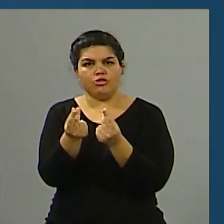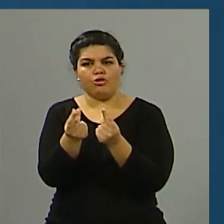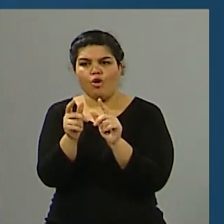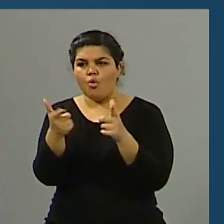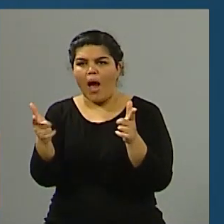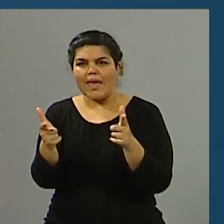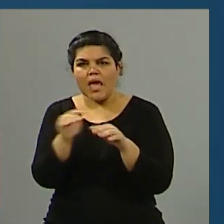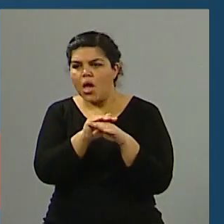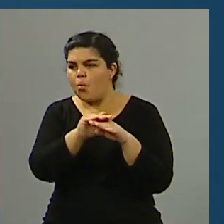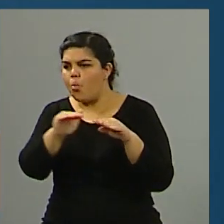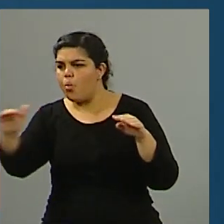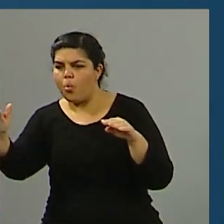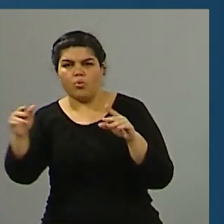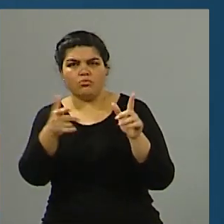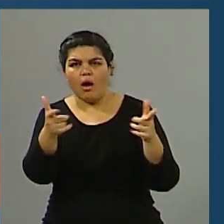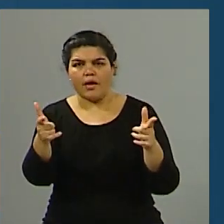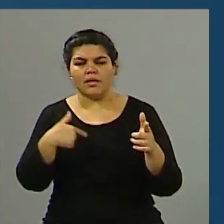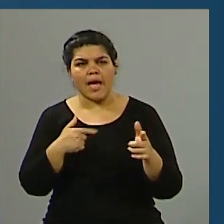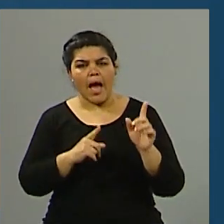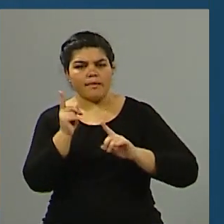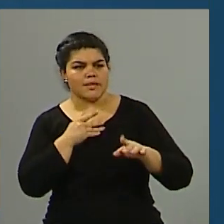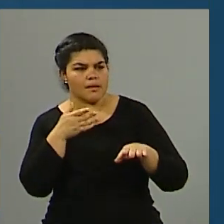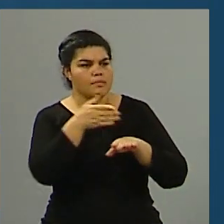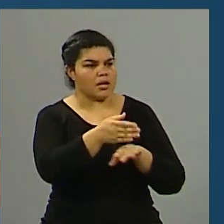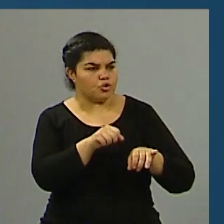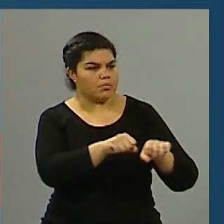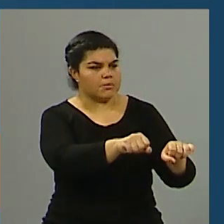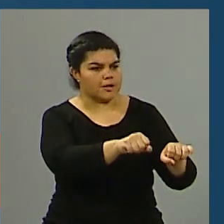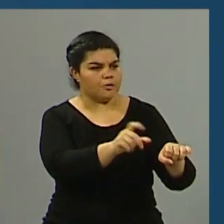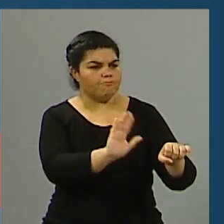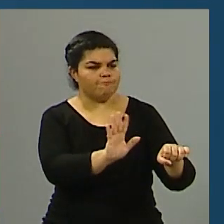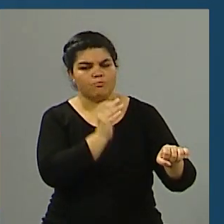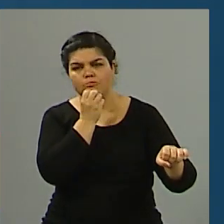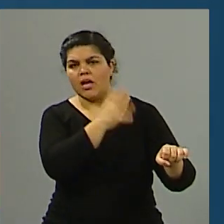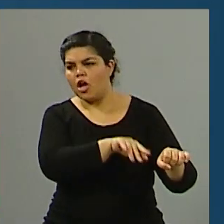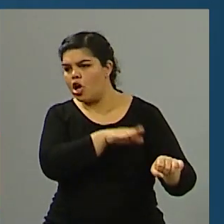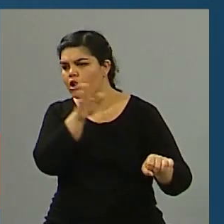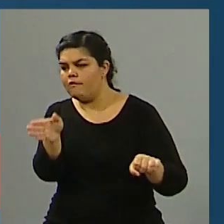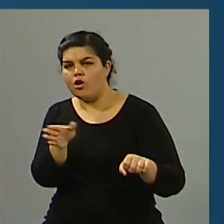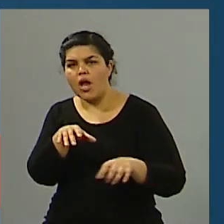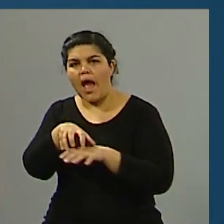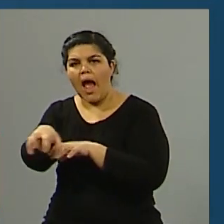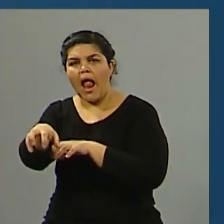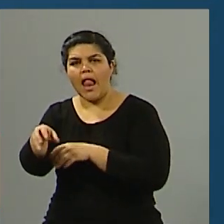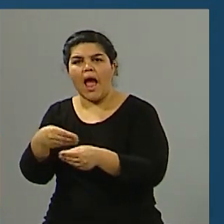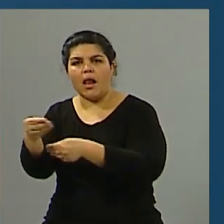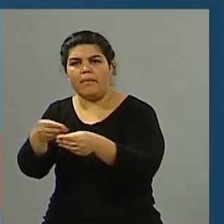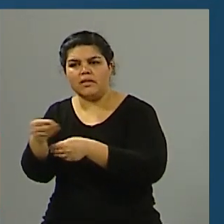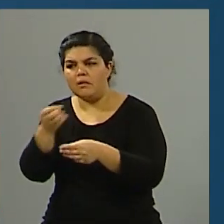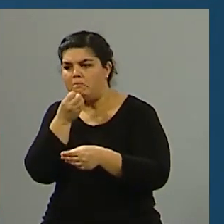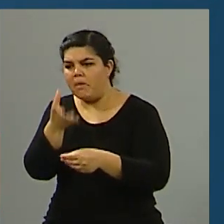que en el almacén y nos conviene ir al almacén. ¿Cómo ven el consumo ustedes a partir de las medidas y sobre todo de los últimos